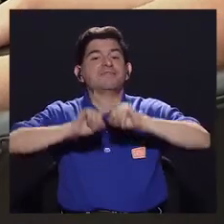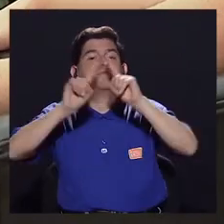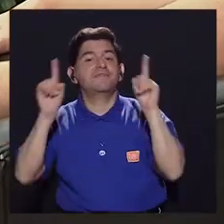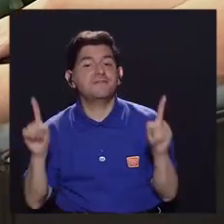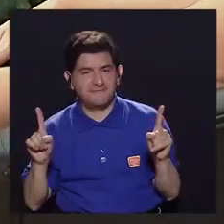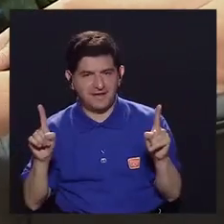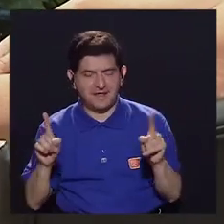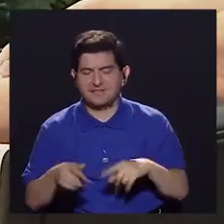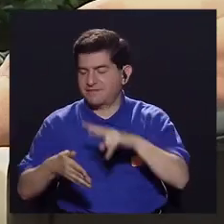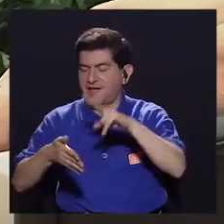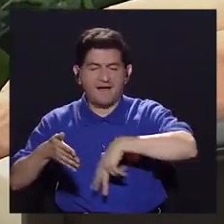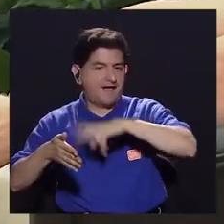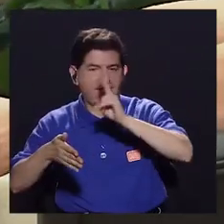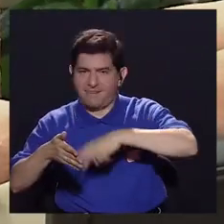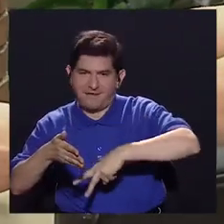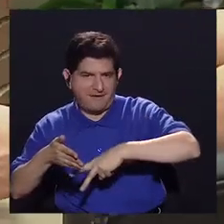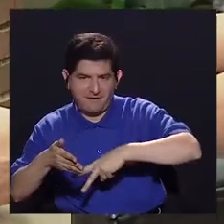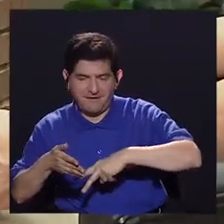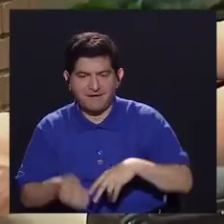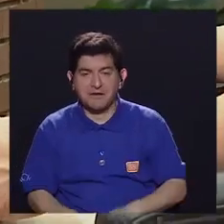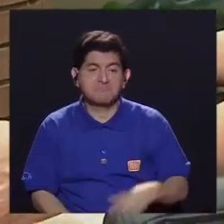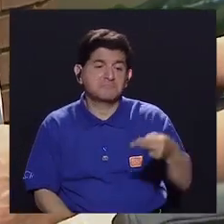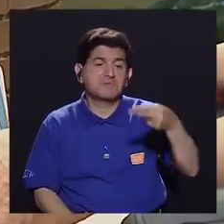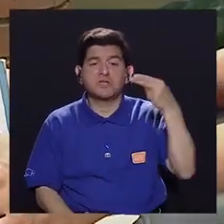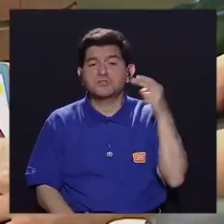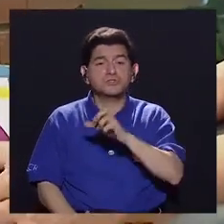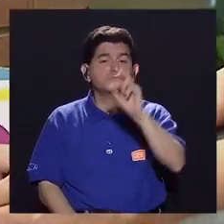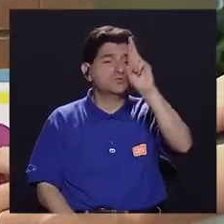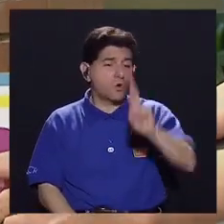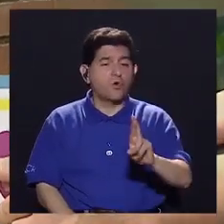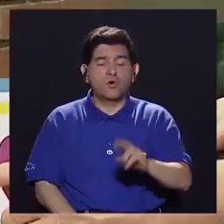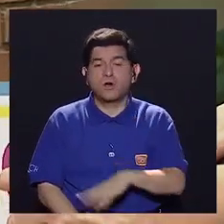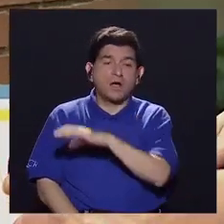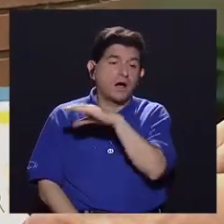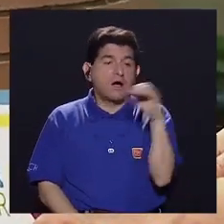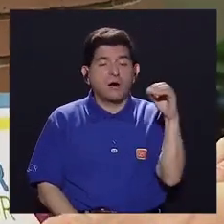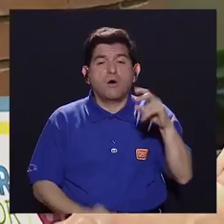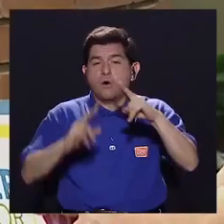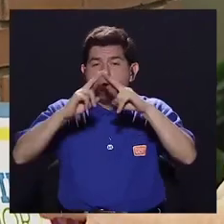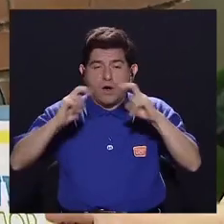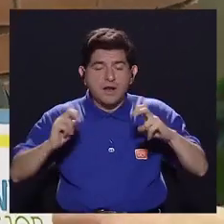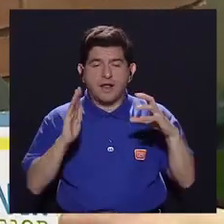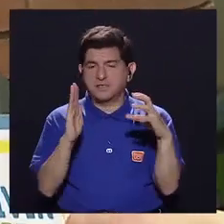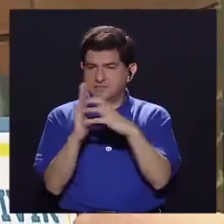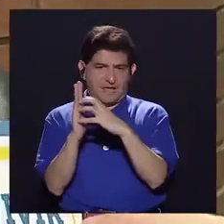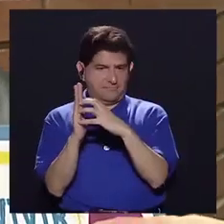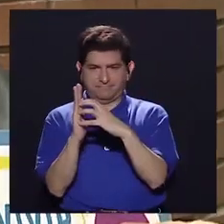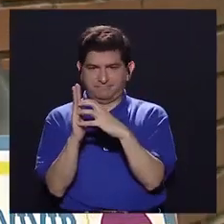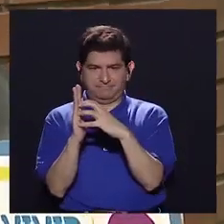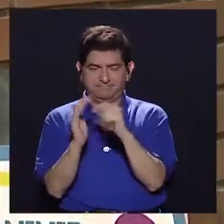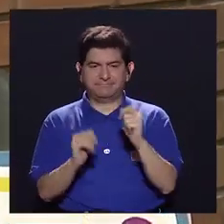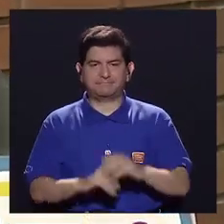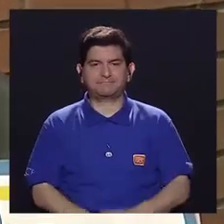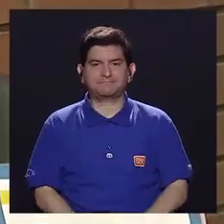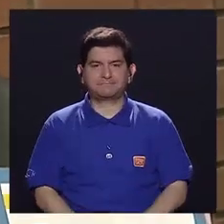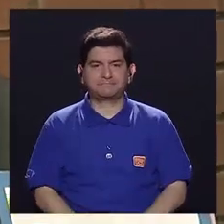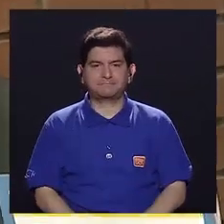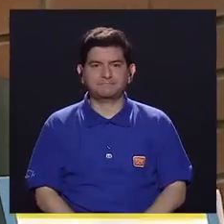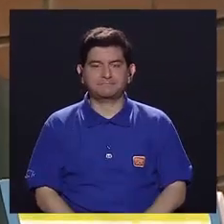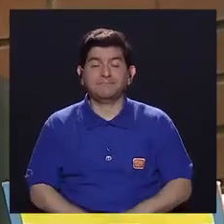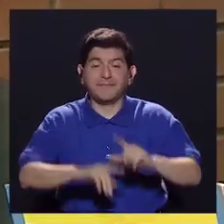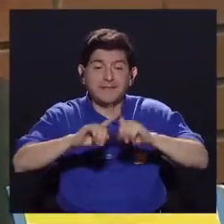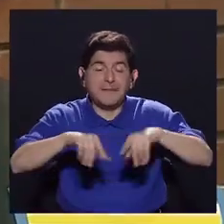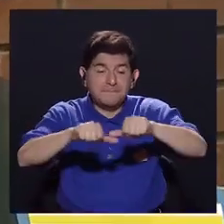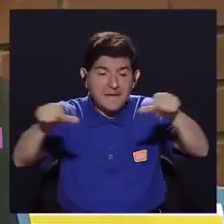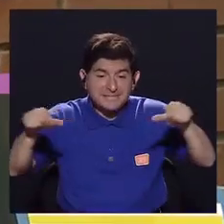cognitivos distintos que leer, por ejemplo, la historia de Costa Rica o que analizar un texto. Correcto.